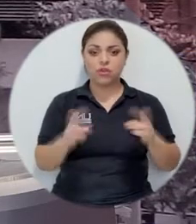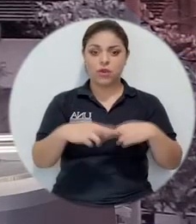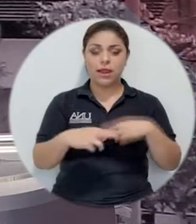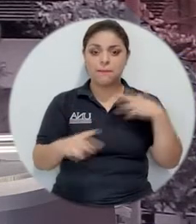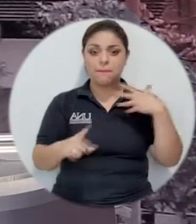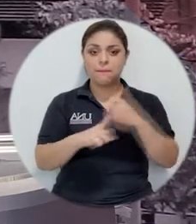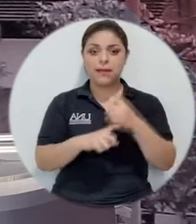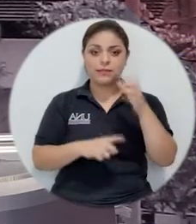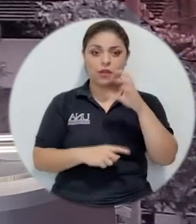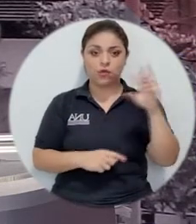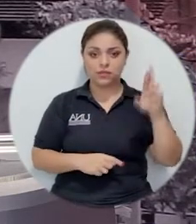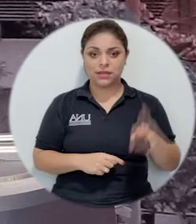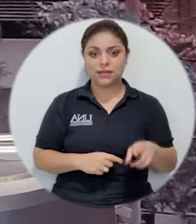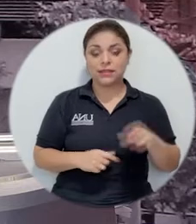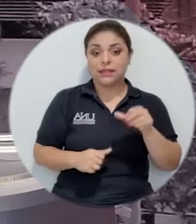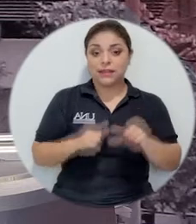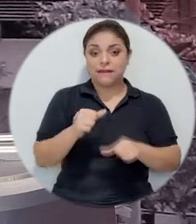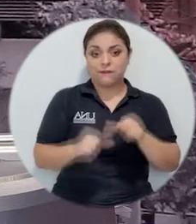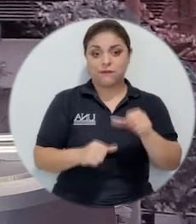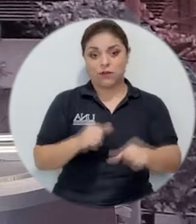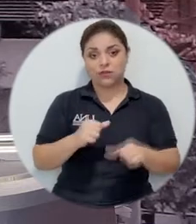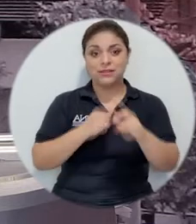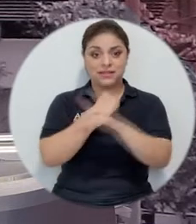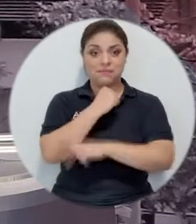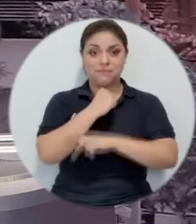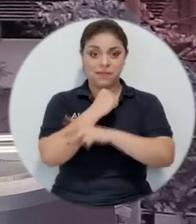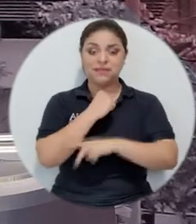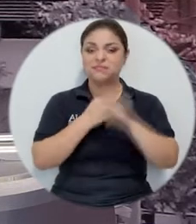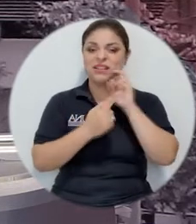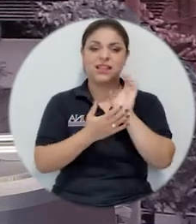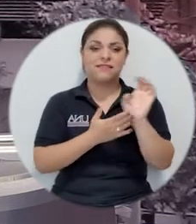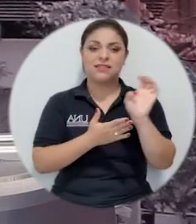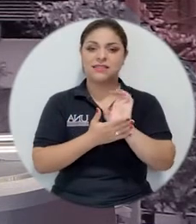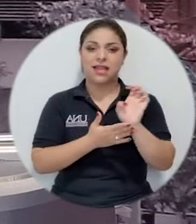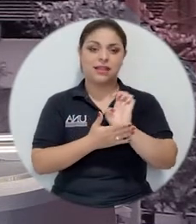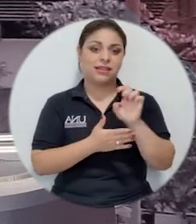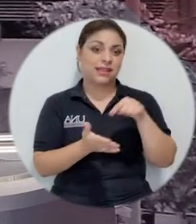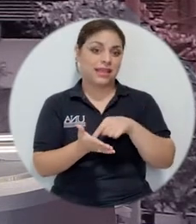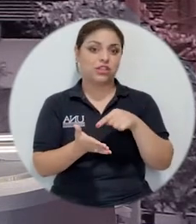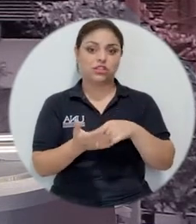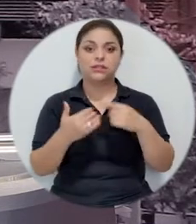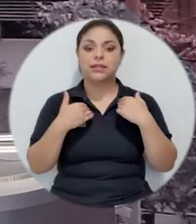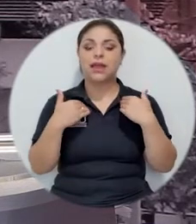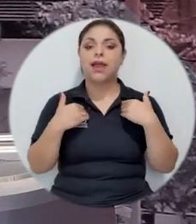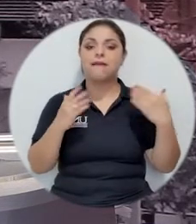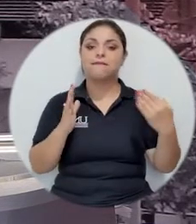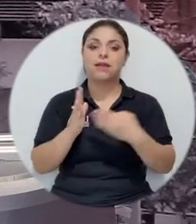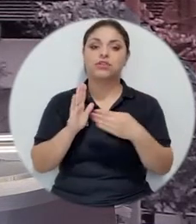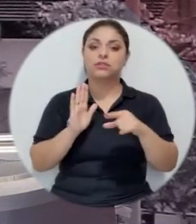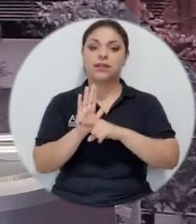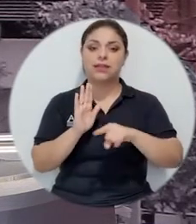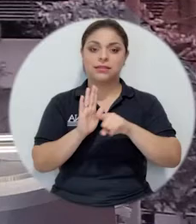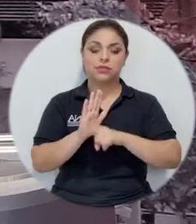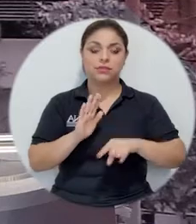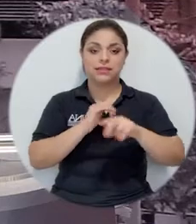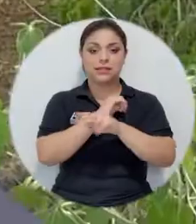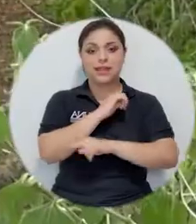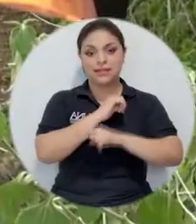los esfuerzos que se hacen desde el país para evitar que esto tenga efectos más negativos sobre la